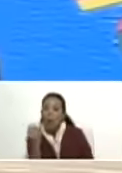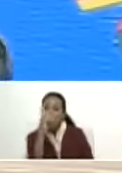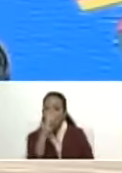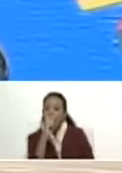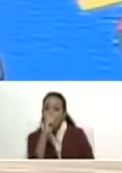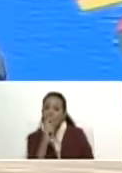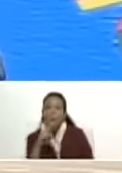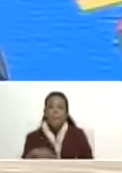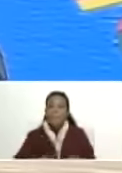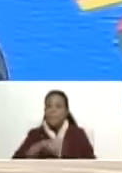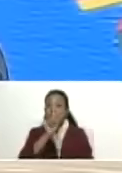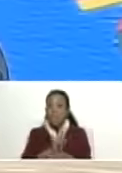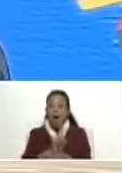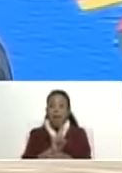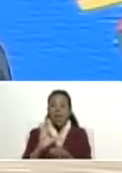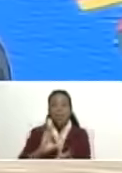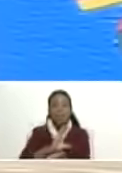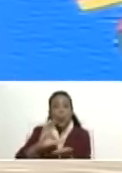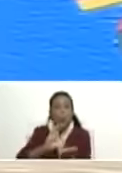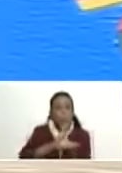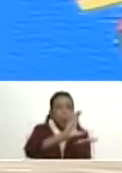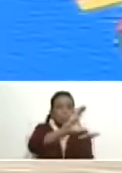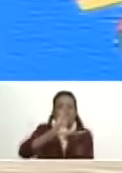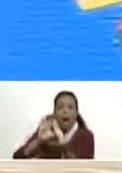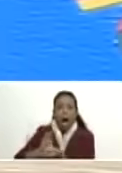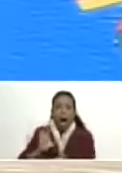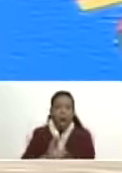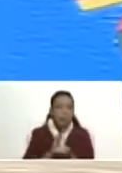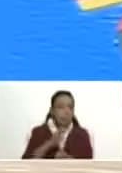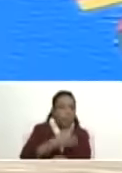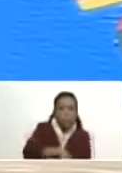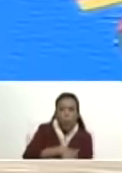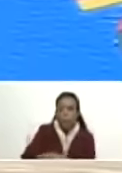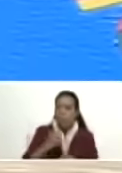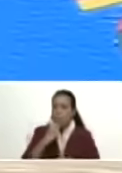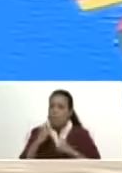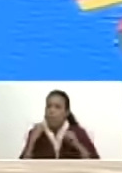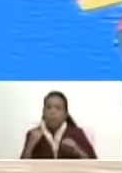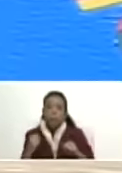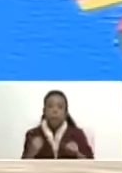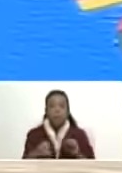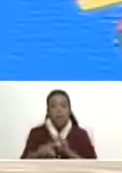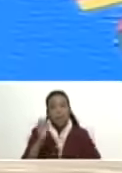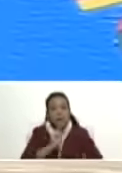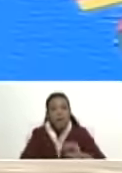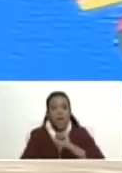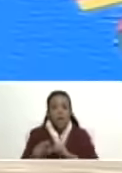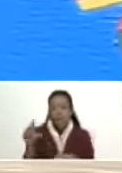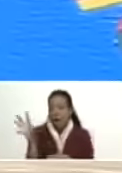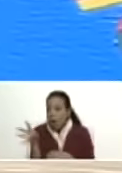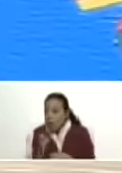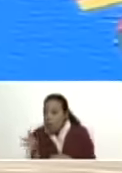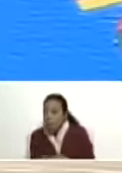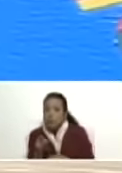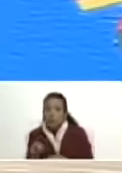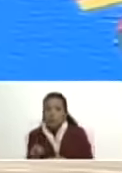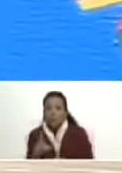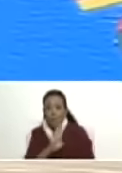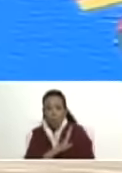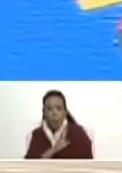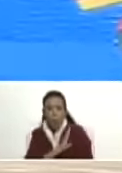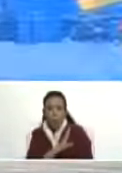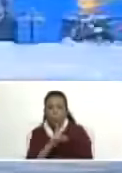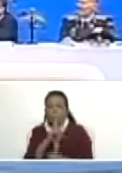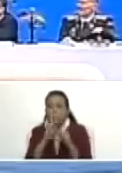Las principales ciudades han visto movimientos populares en las calles reclamando la defensa de la Guayana Esequiba